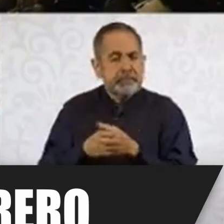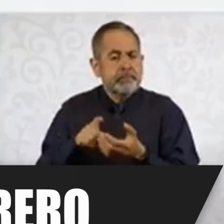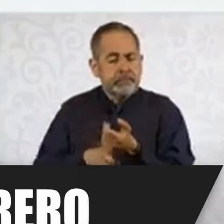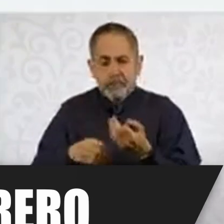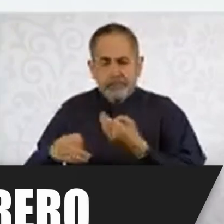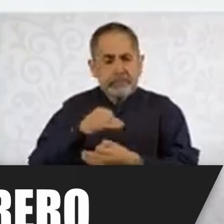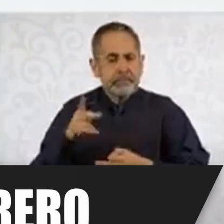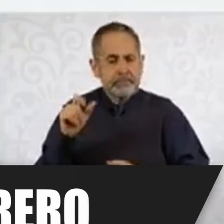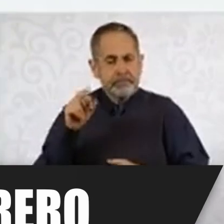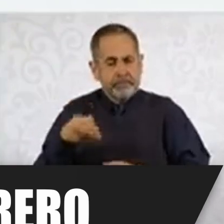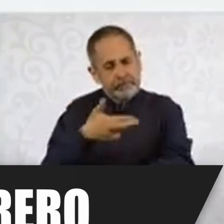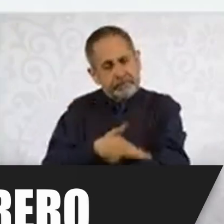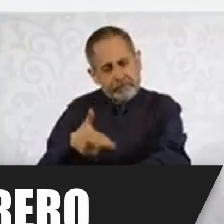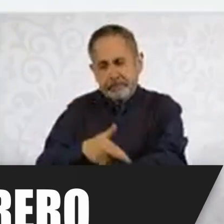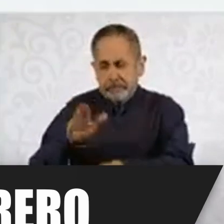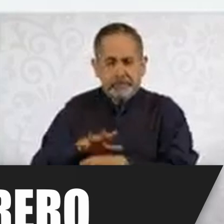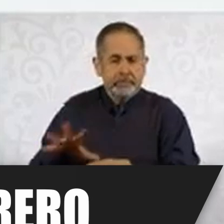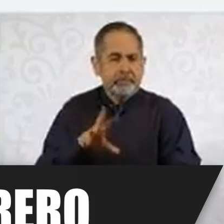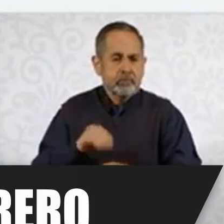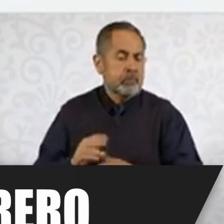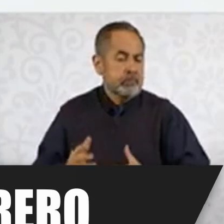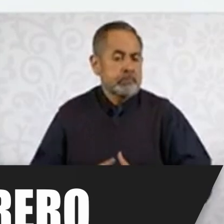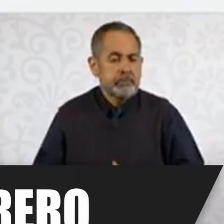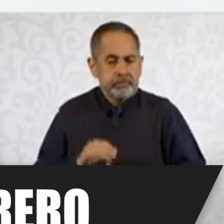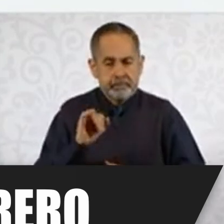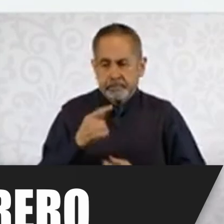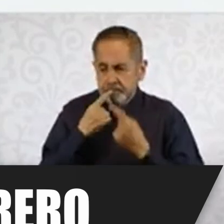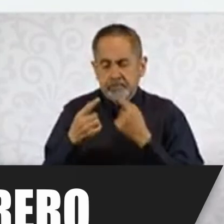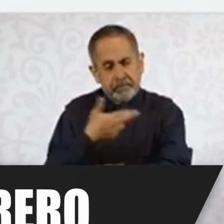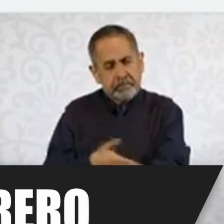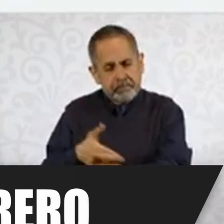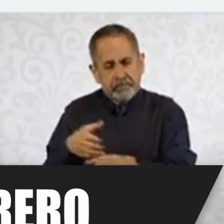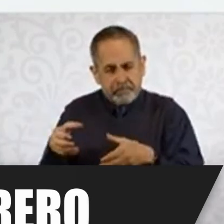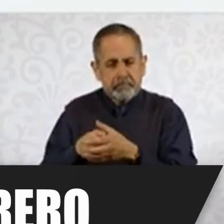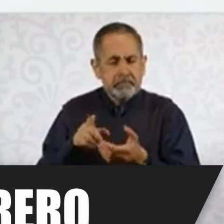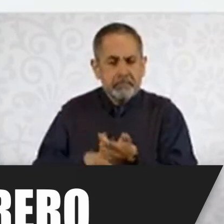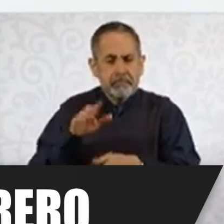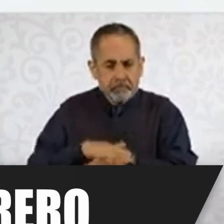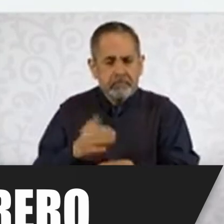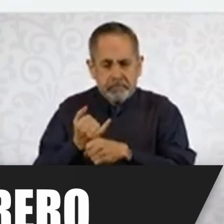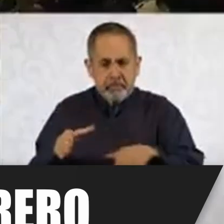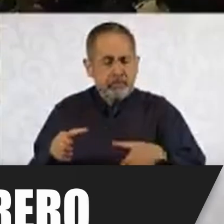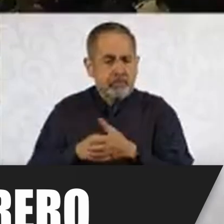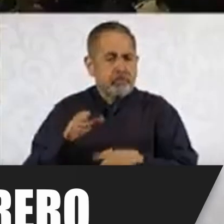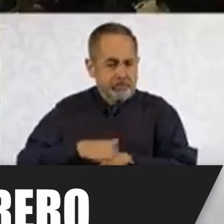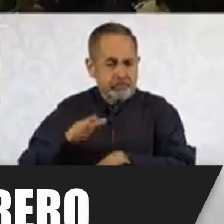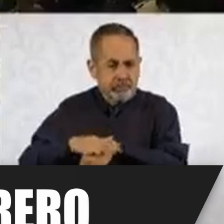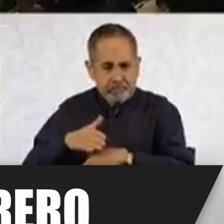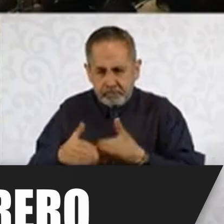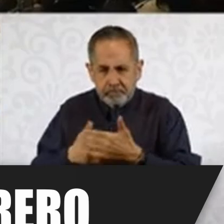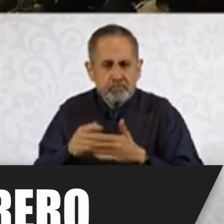hacer estos planes de una manera más integral. Y sí, vamos a seguir pidiendo información de